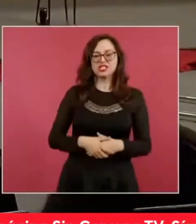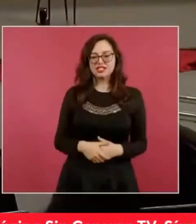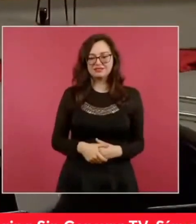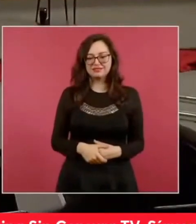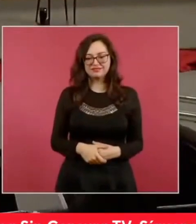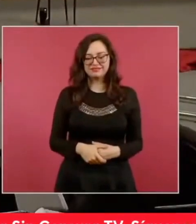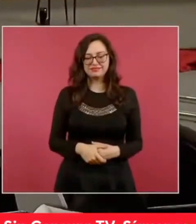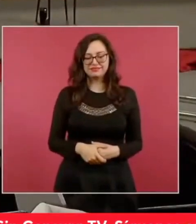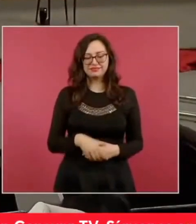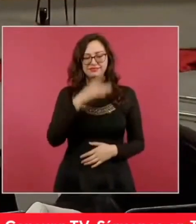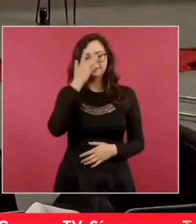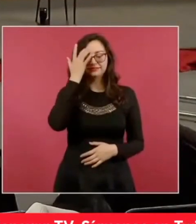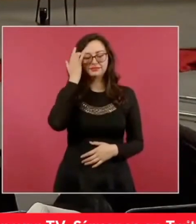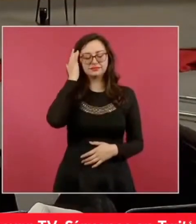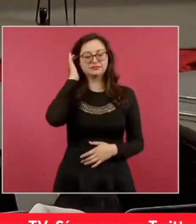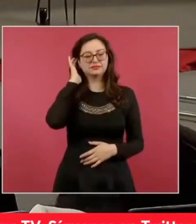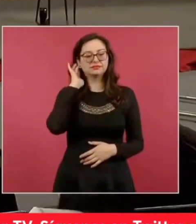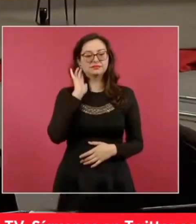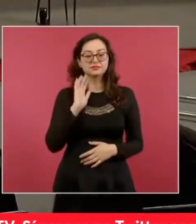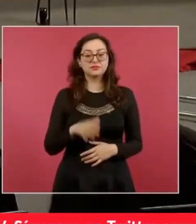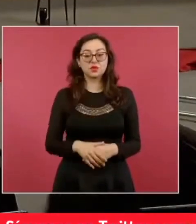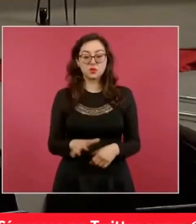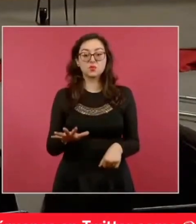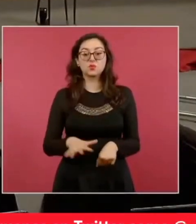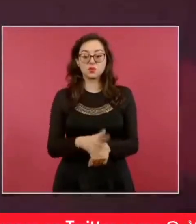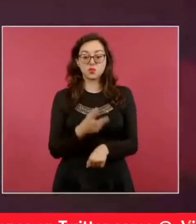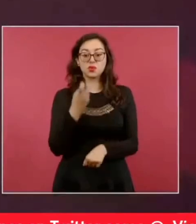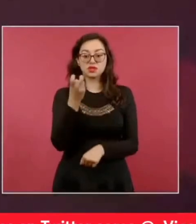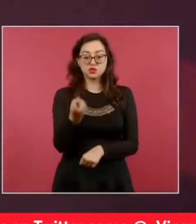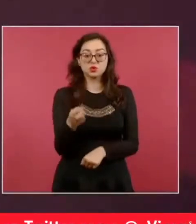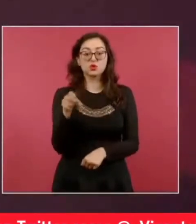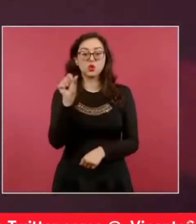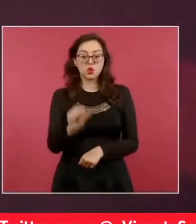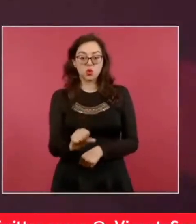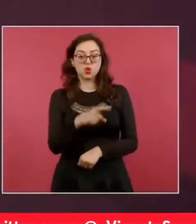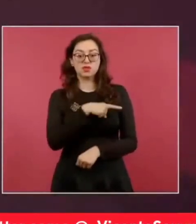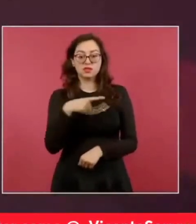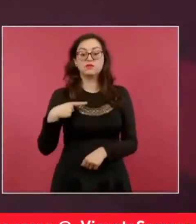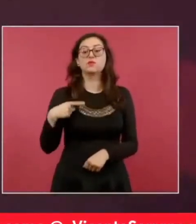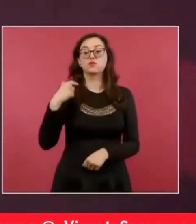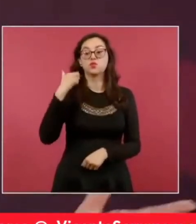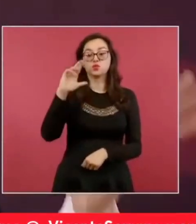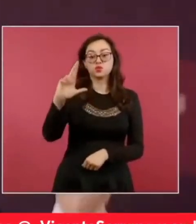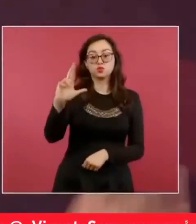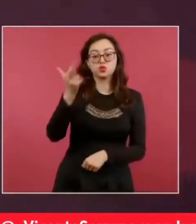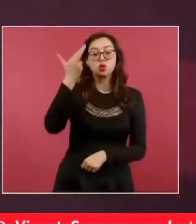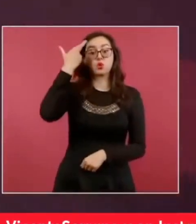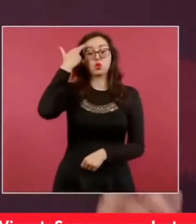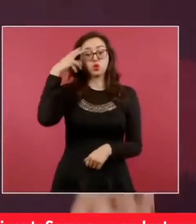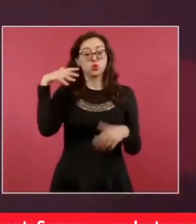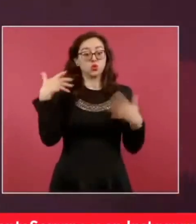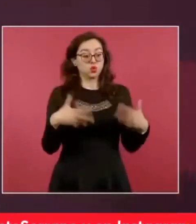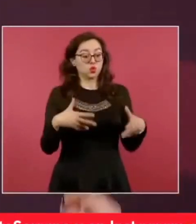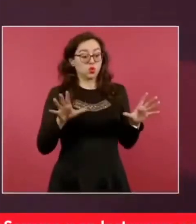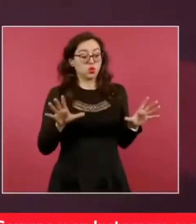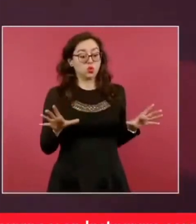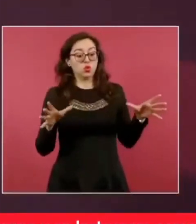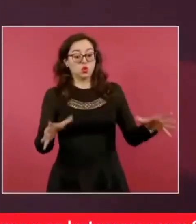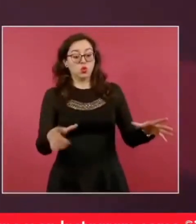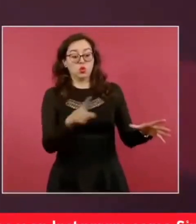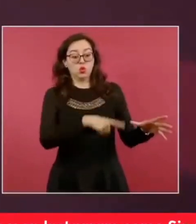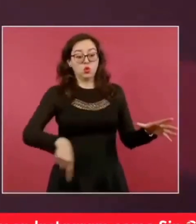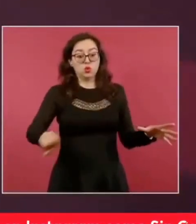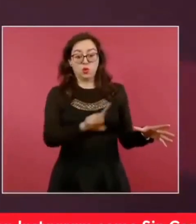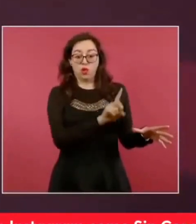eso, este es un excelente momento para recordar al intelectual líder de la opinión de la derecha